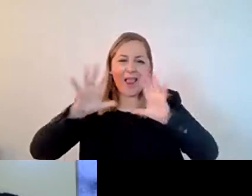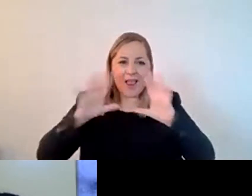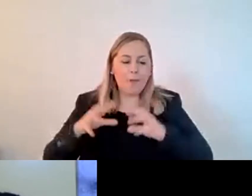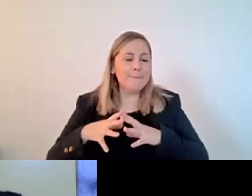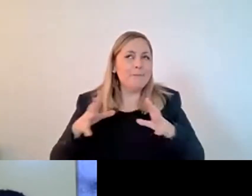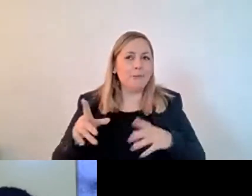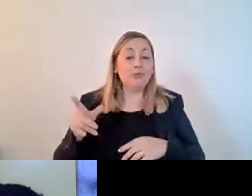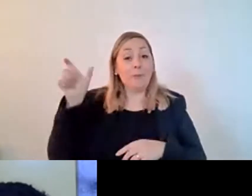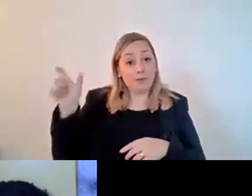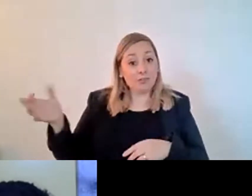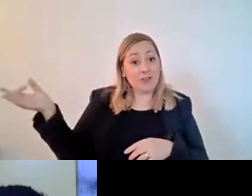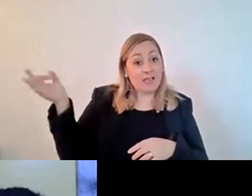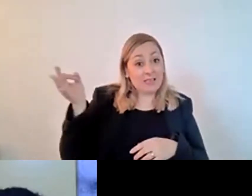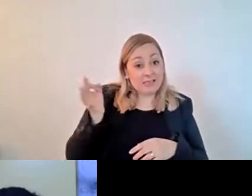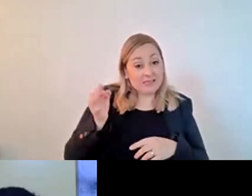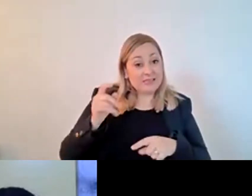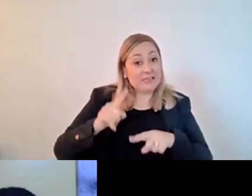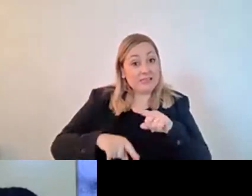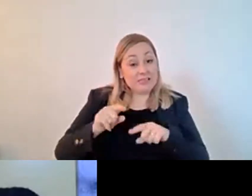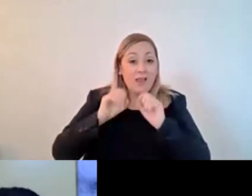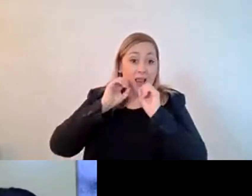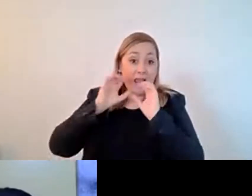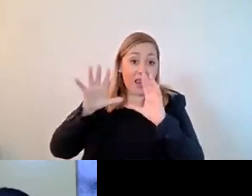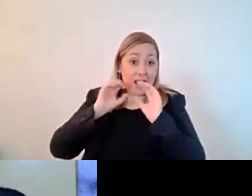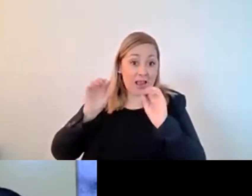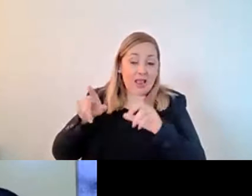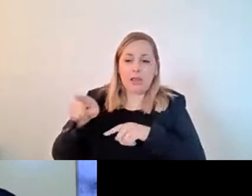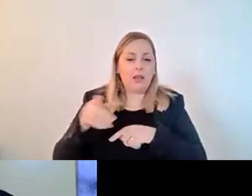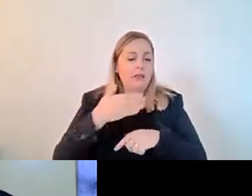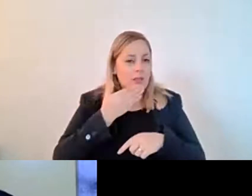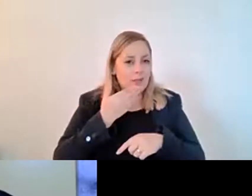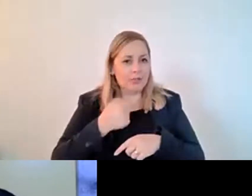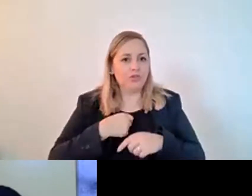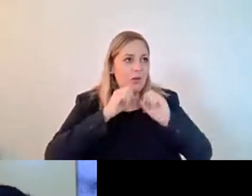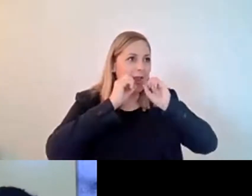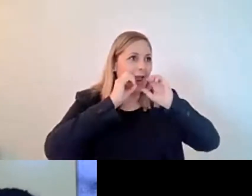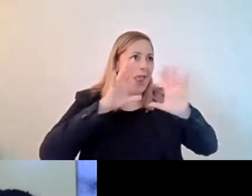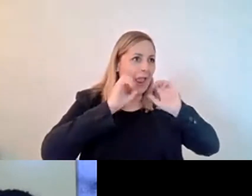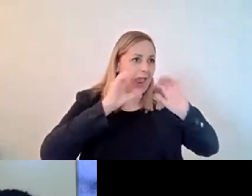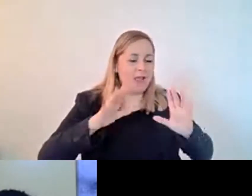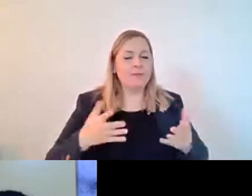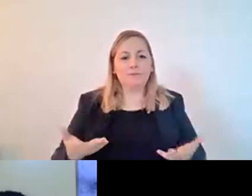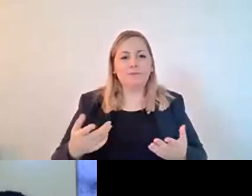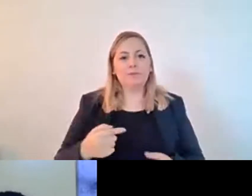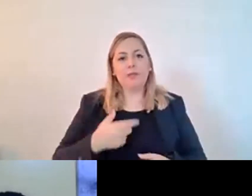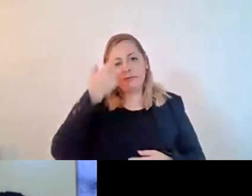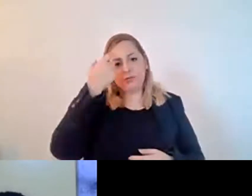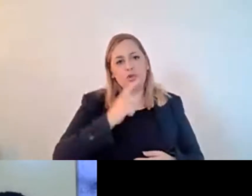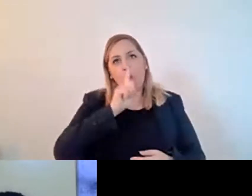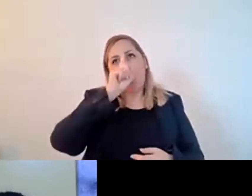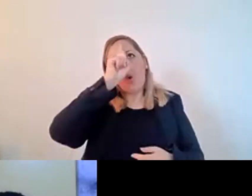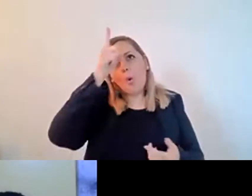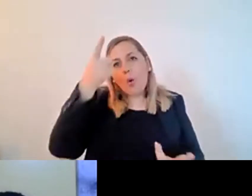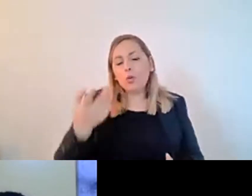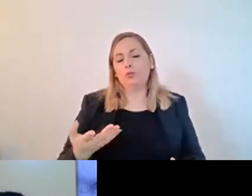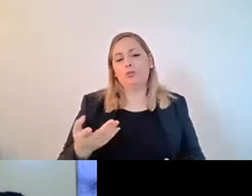que decía que el sobrino era gritón, él es gritón, yo soy gritona, y uno se acostumbra finalmente